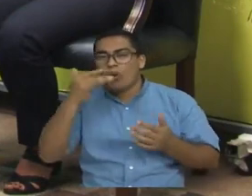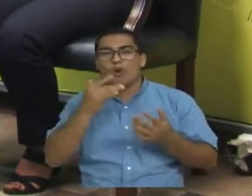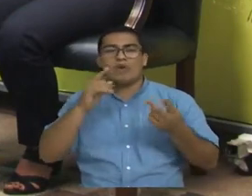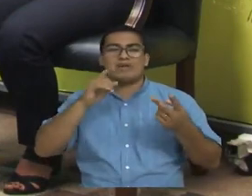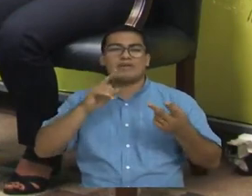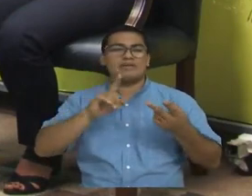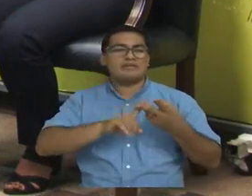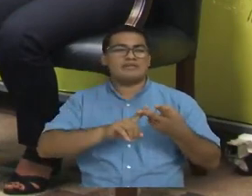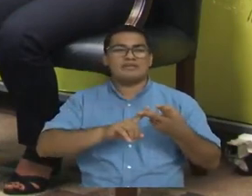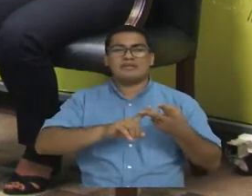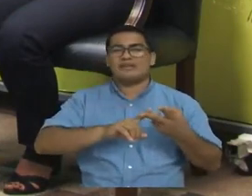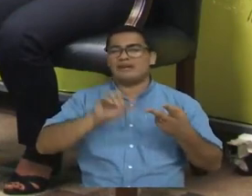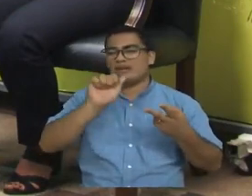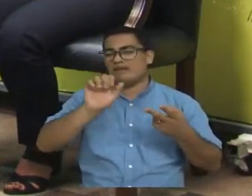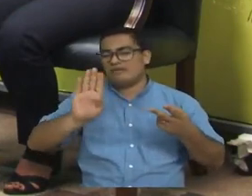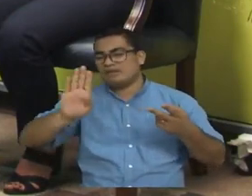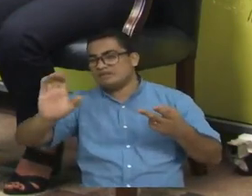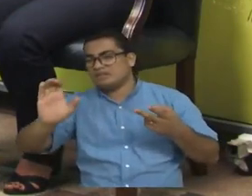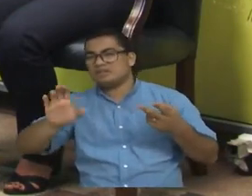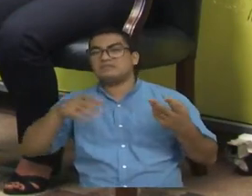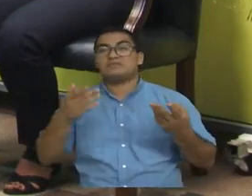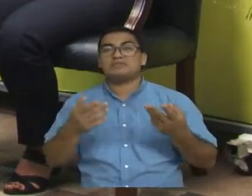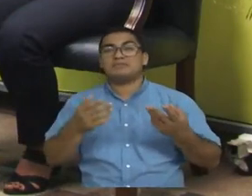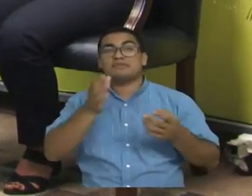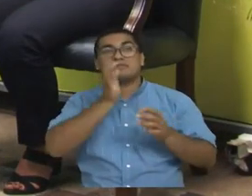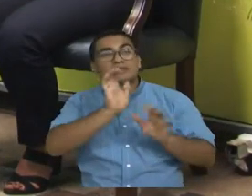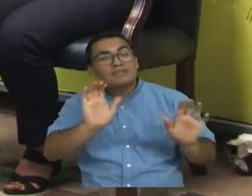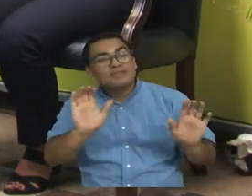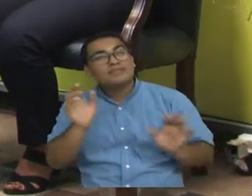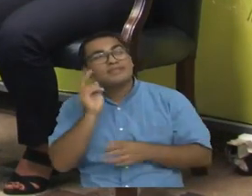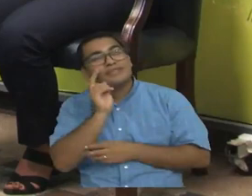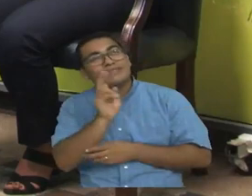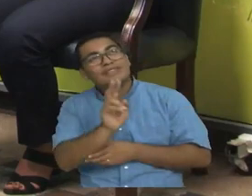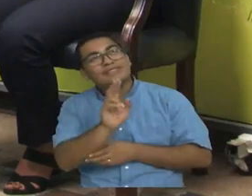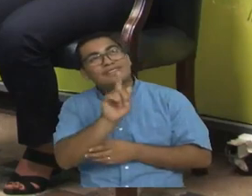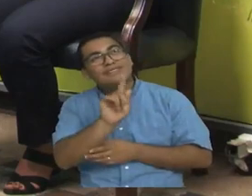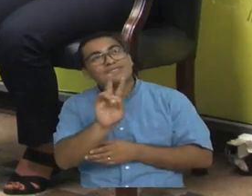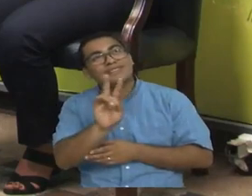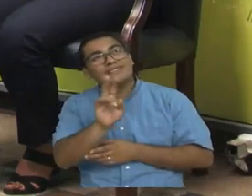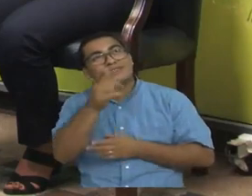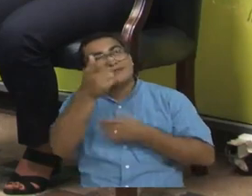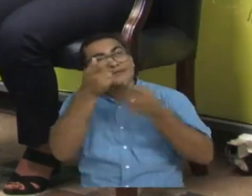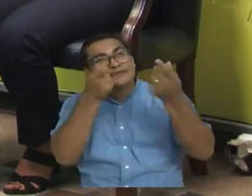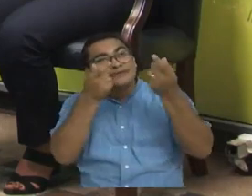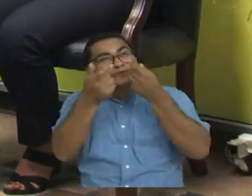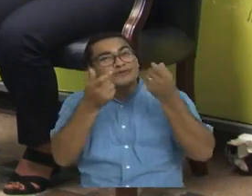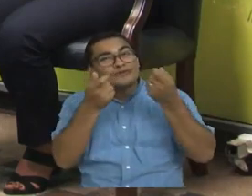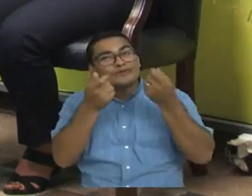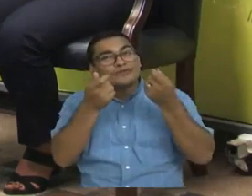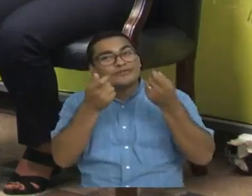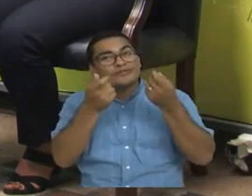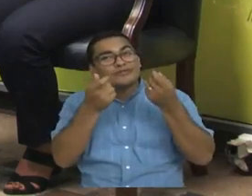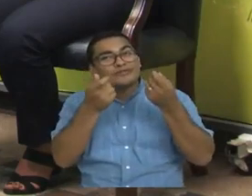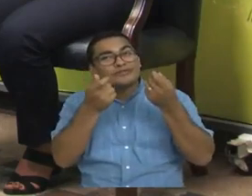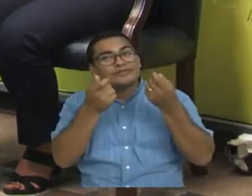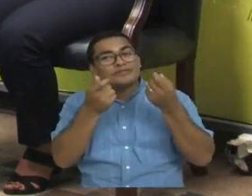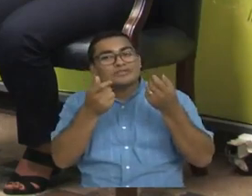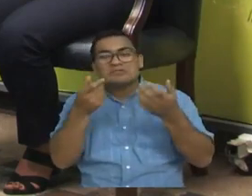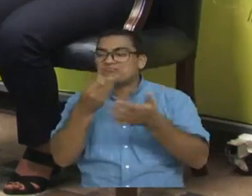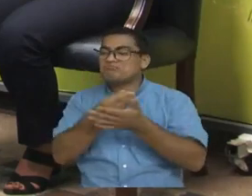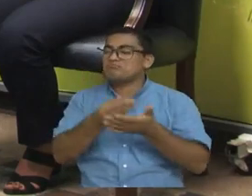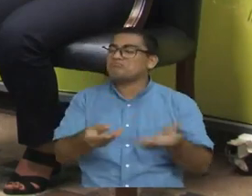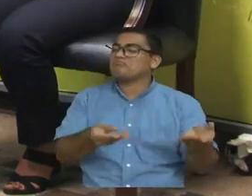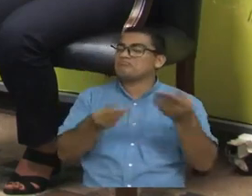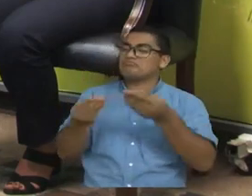el niño va captando eso que está viendo en la televisión, y cuando lo mira en algo que uno le puede comprar,